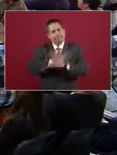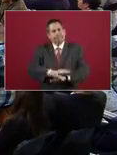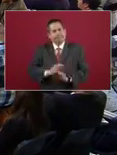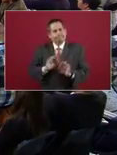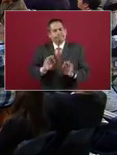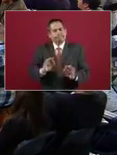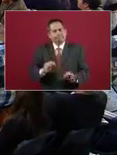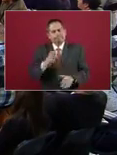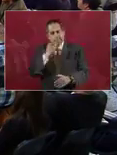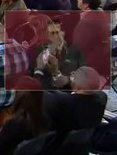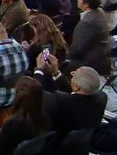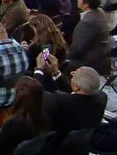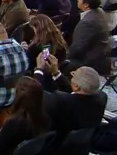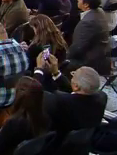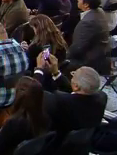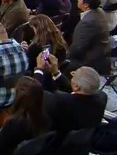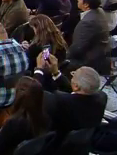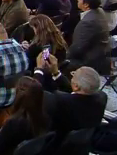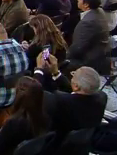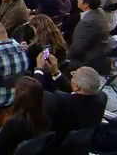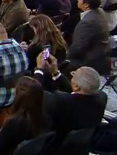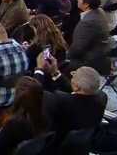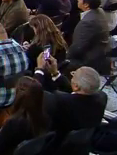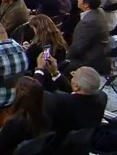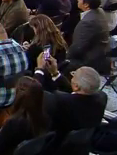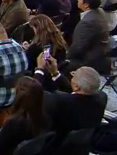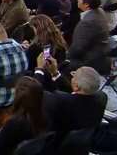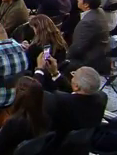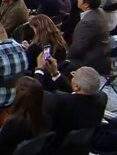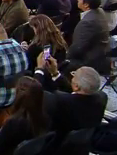¿eh? Es como